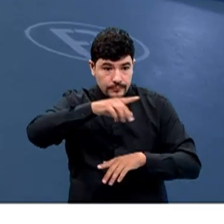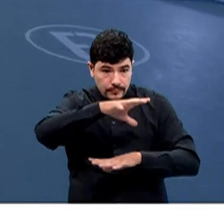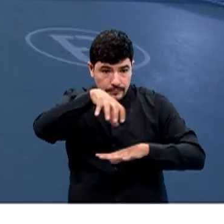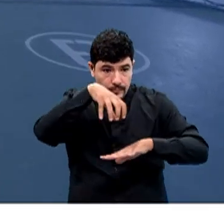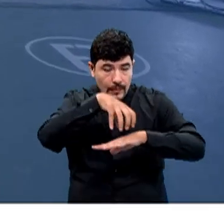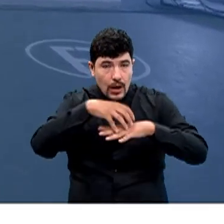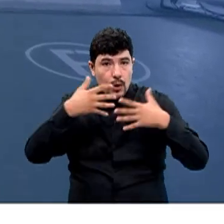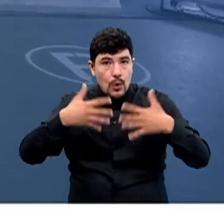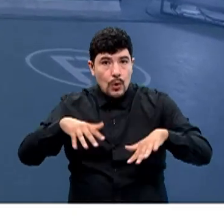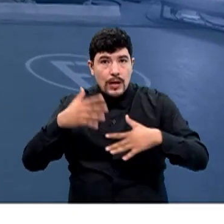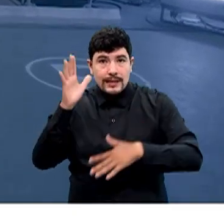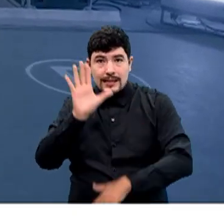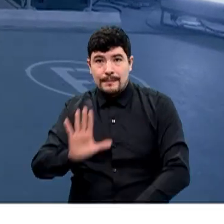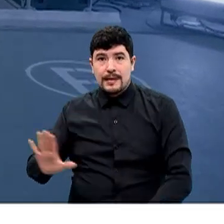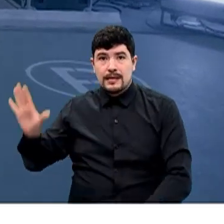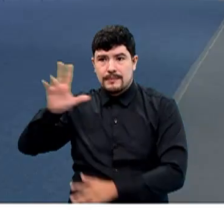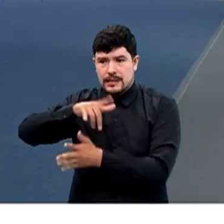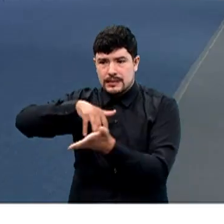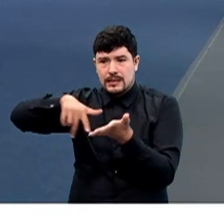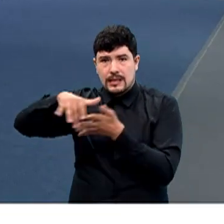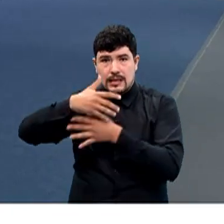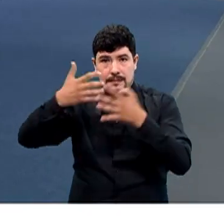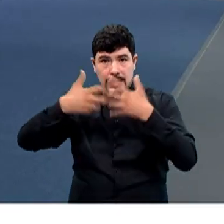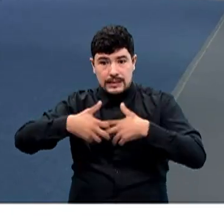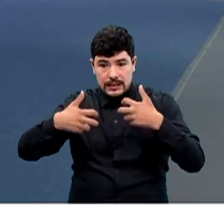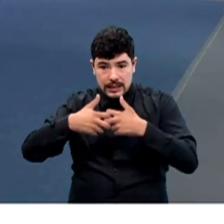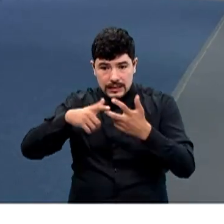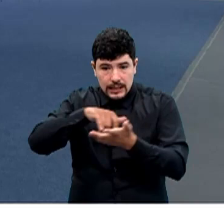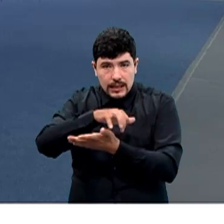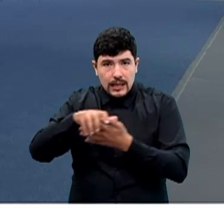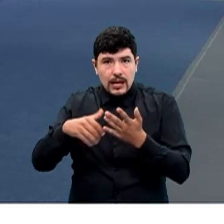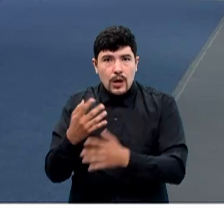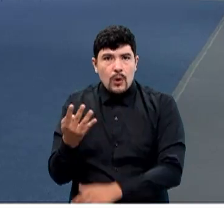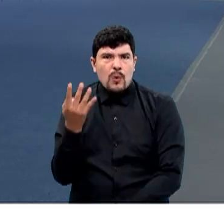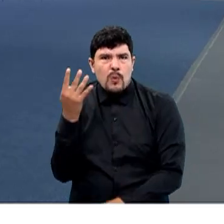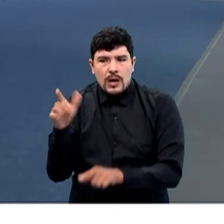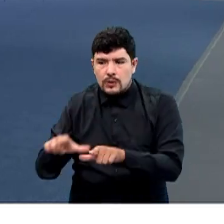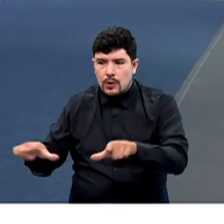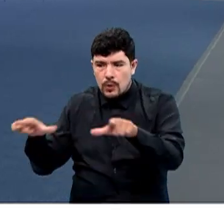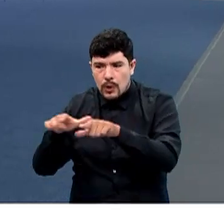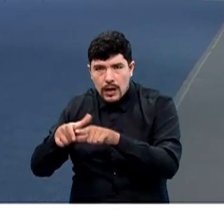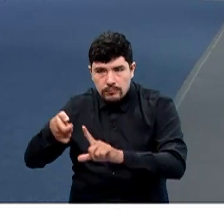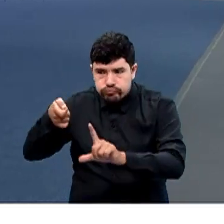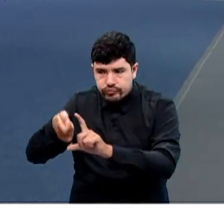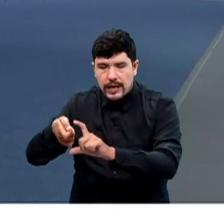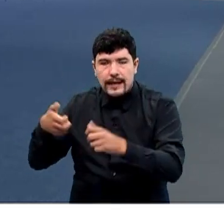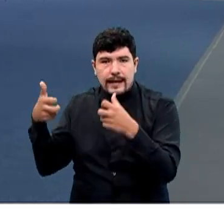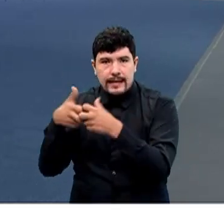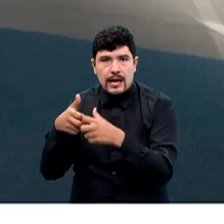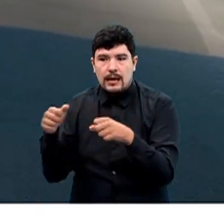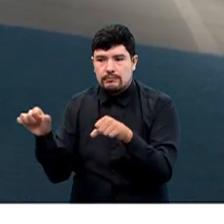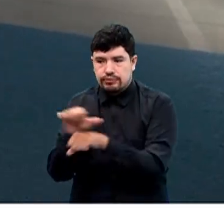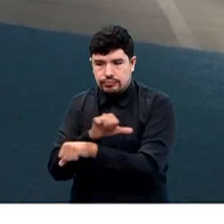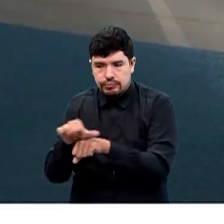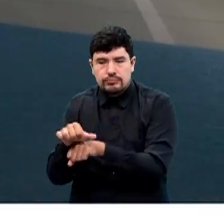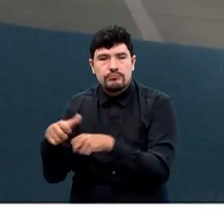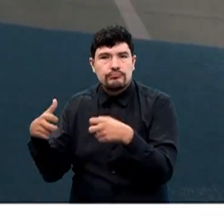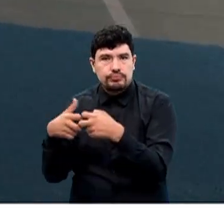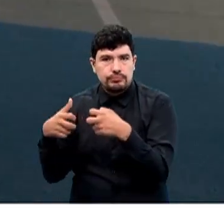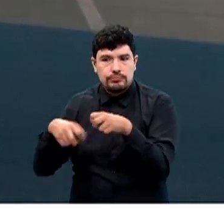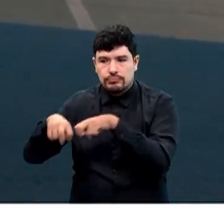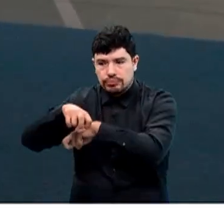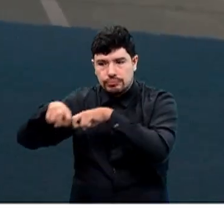las estaciones de carga públicas que entrega Electrificadora de Santander al departamento, impulsando la movilidad eléctrica